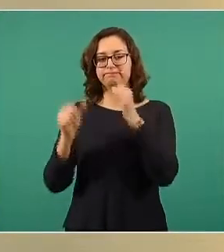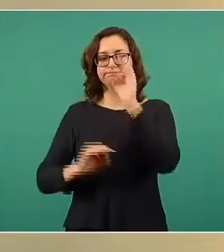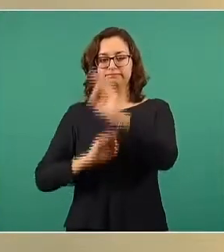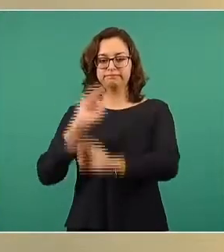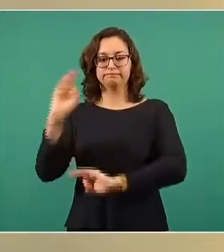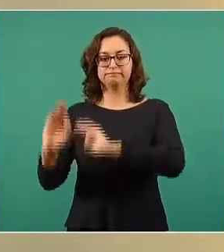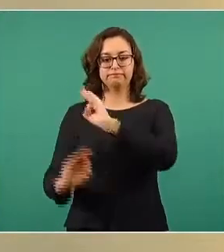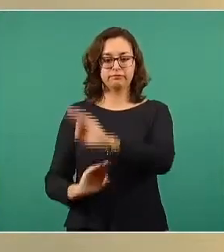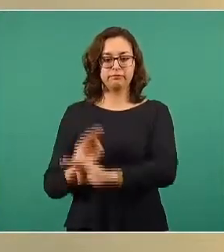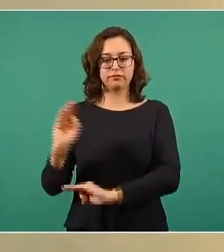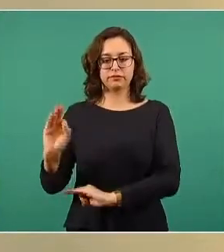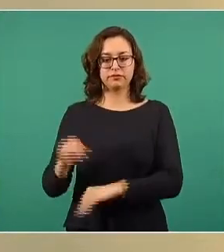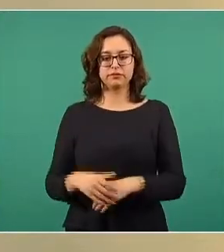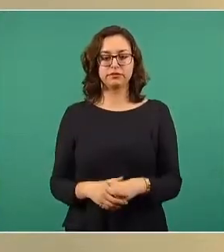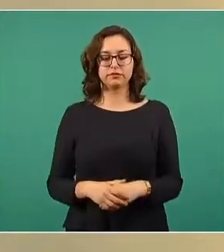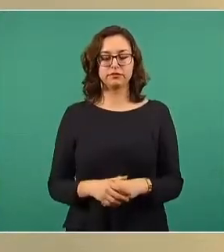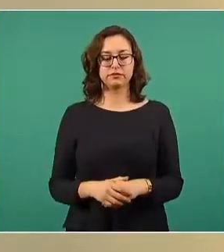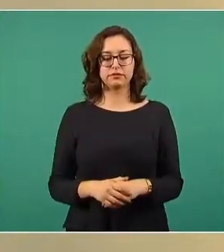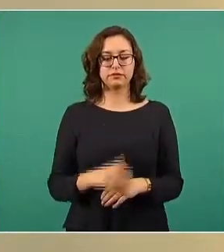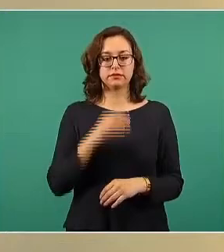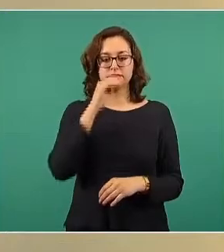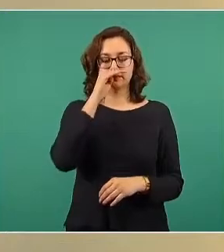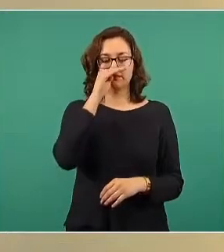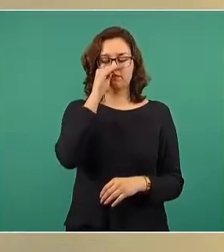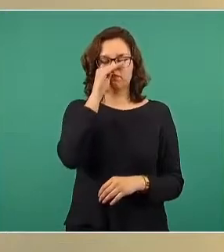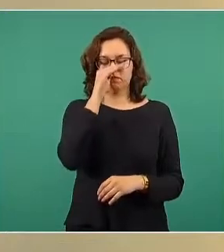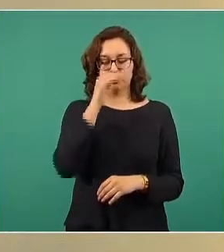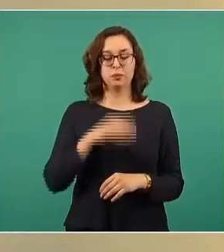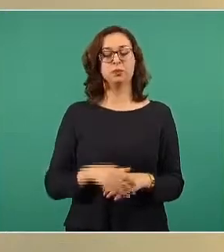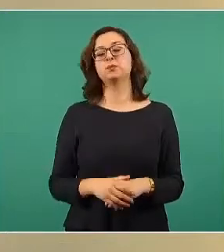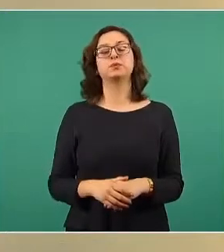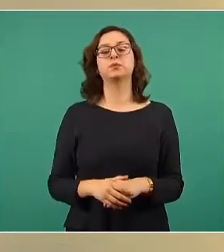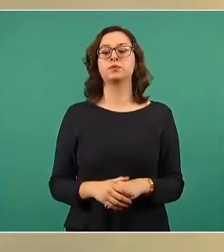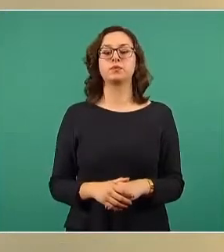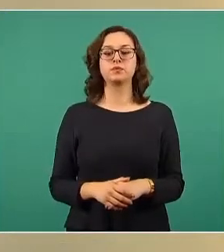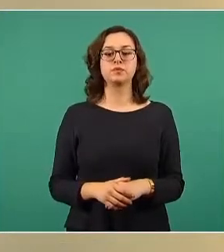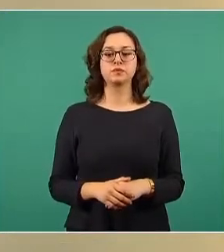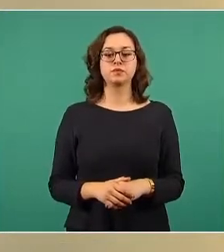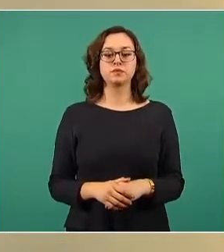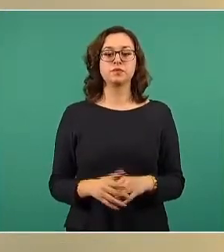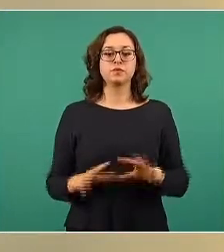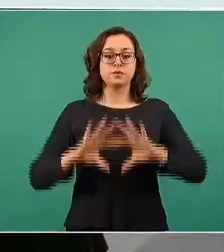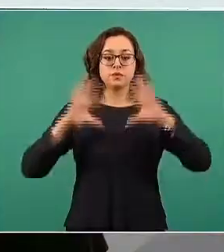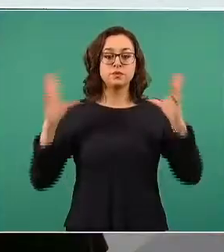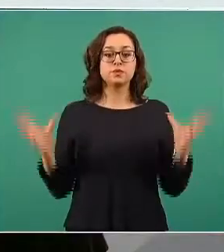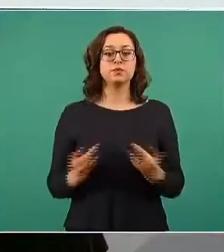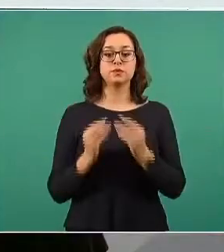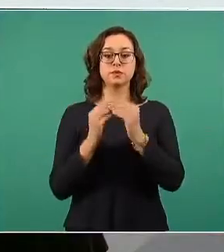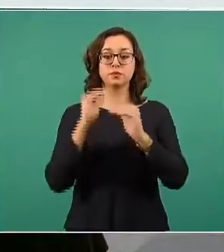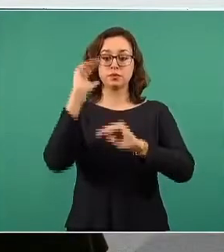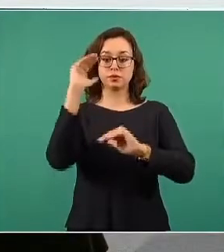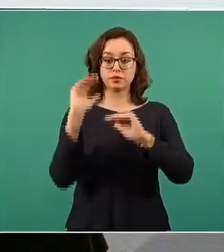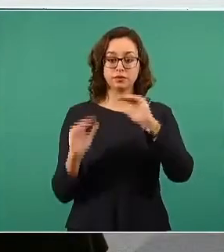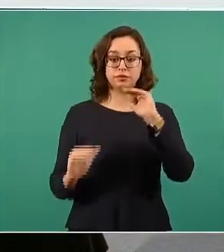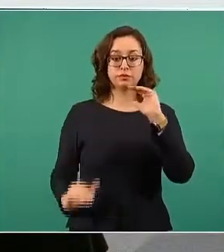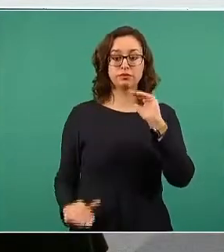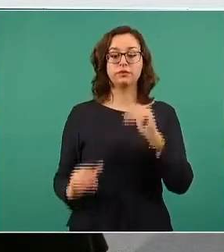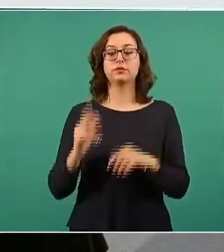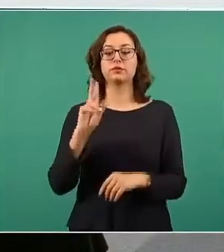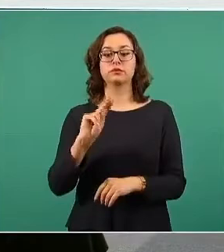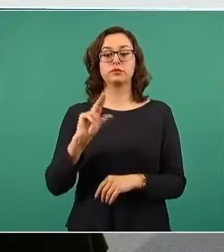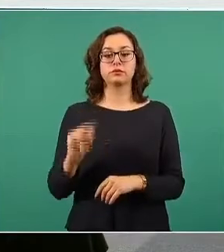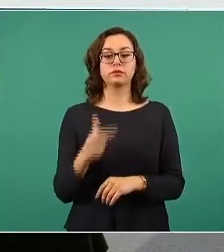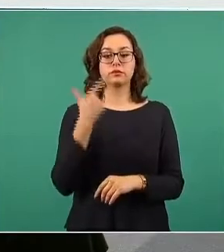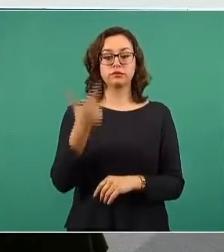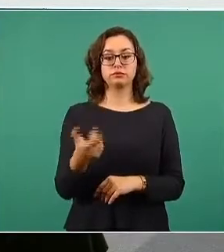de su infección respiratoria aguda grave. 87% es el porcentaje que se ha reducido con respecto a